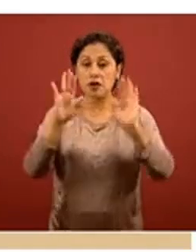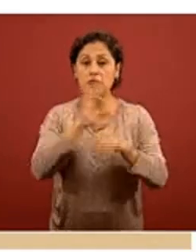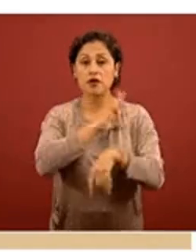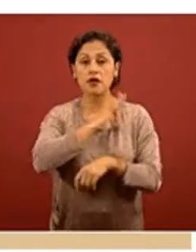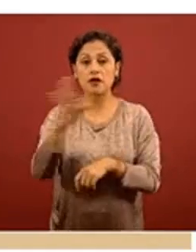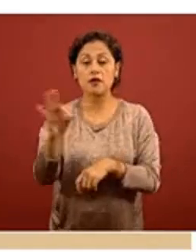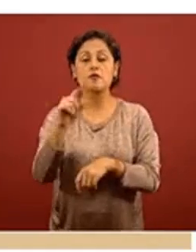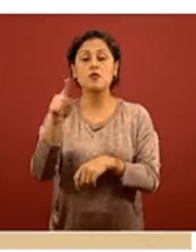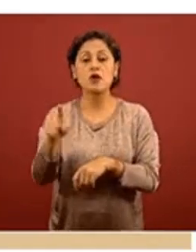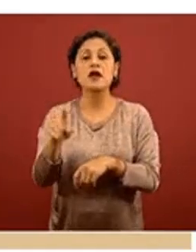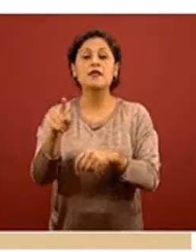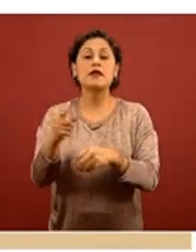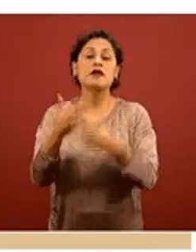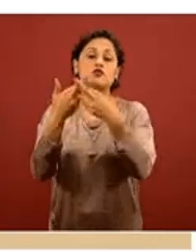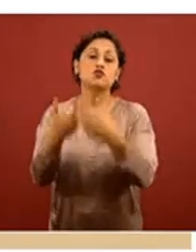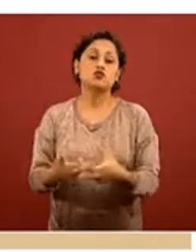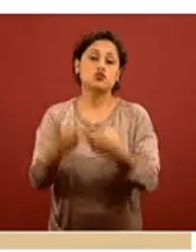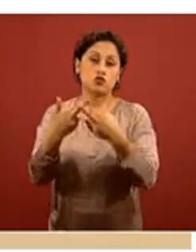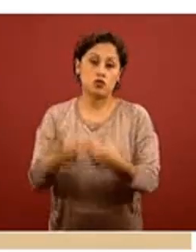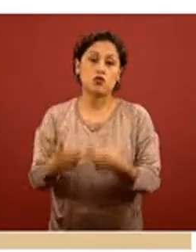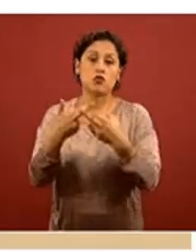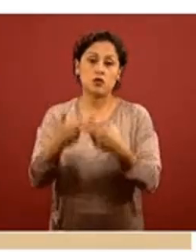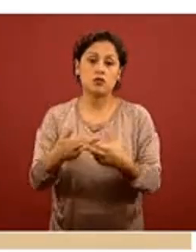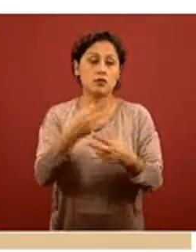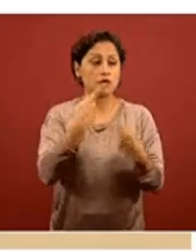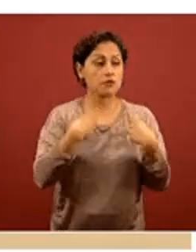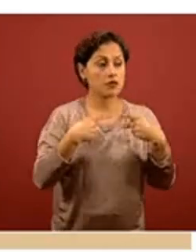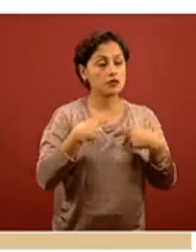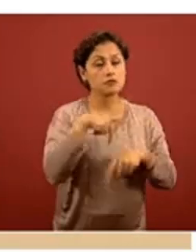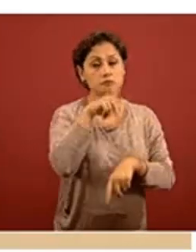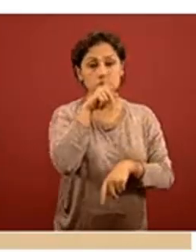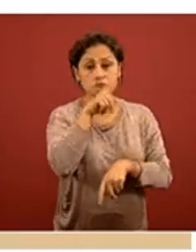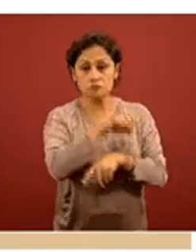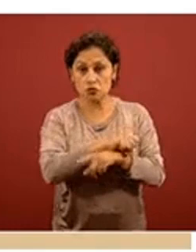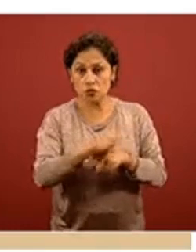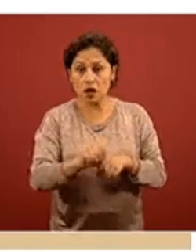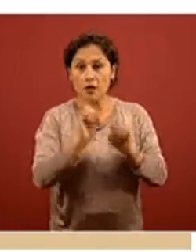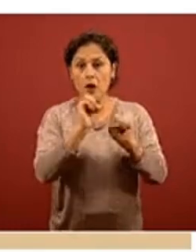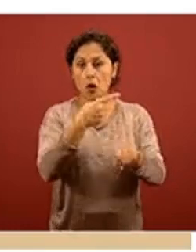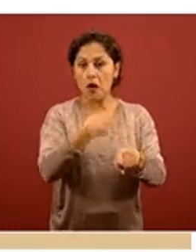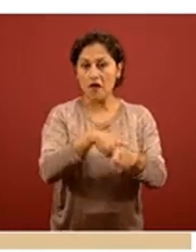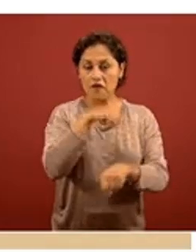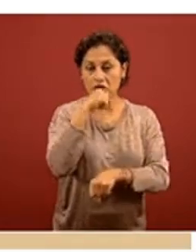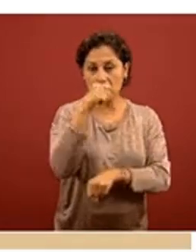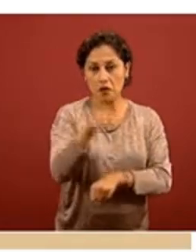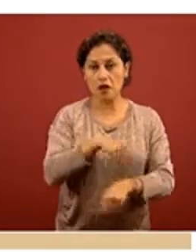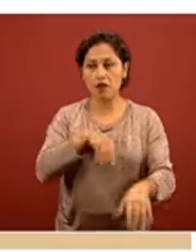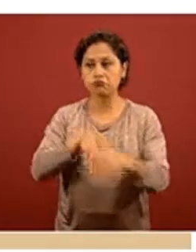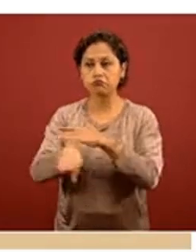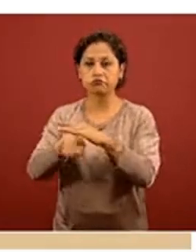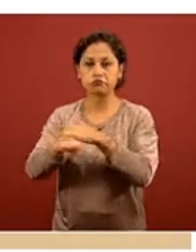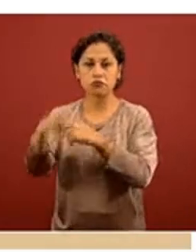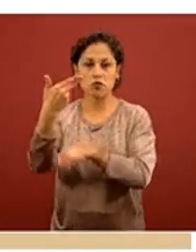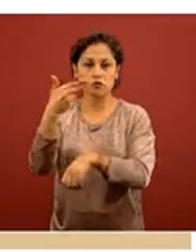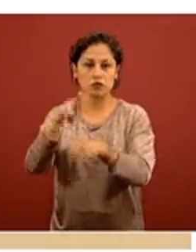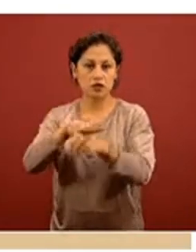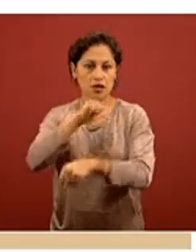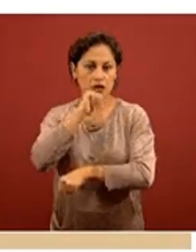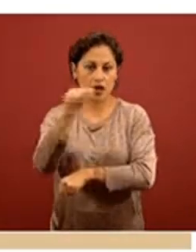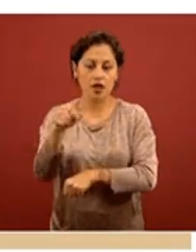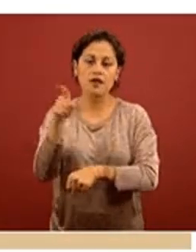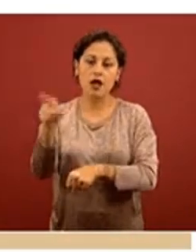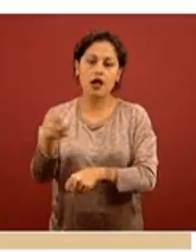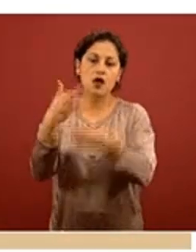han descrito, no tengan que llegar a los hospitales y que estos números empiecen a elevarse. Por eso es importante el seguimiento diario de este tipo